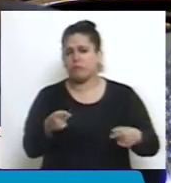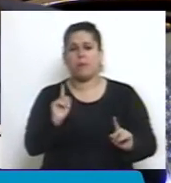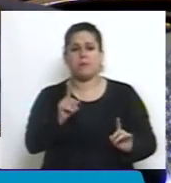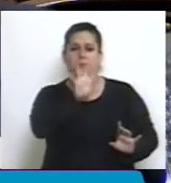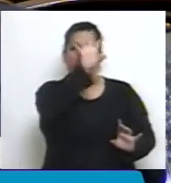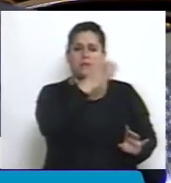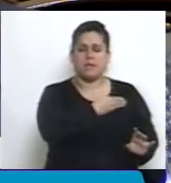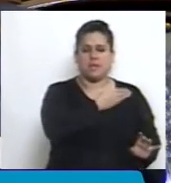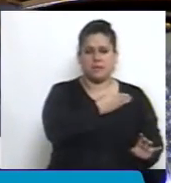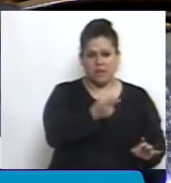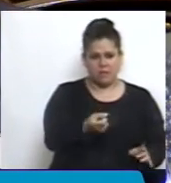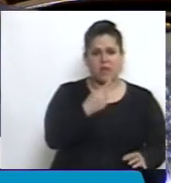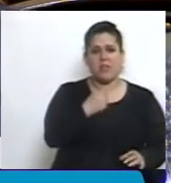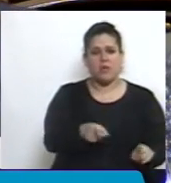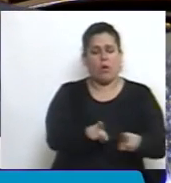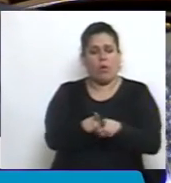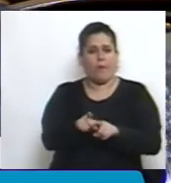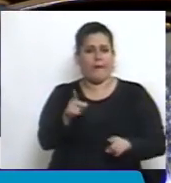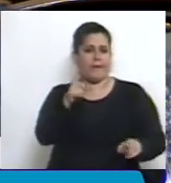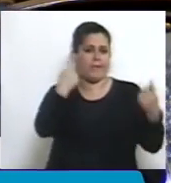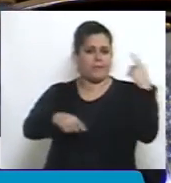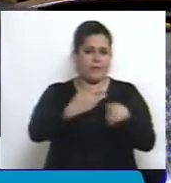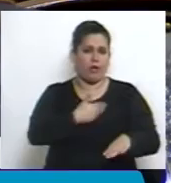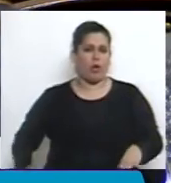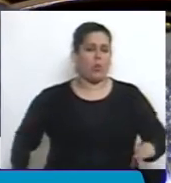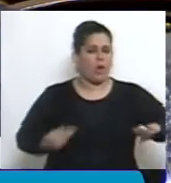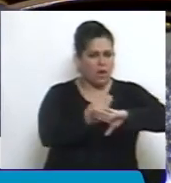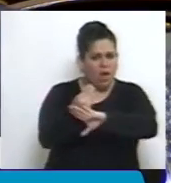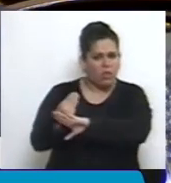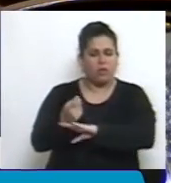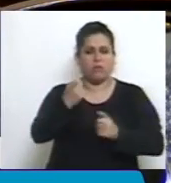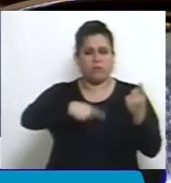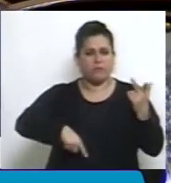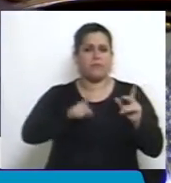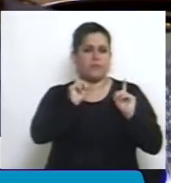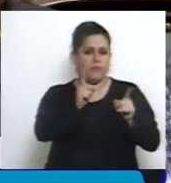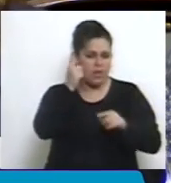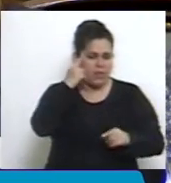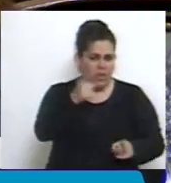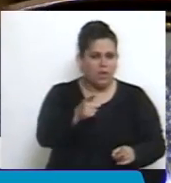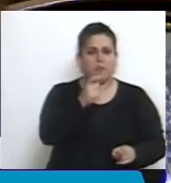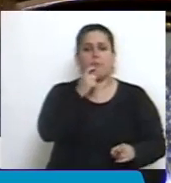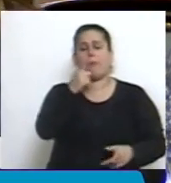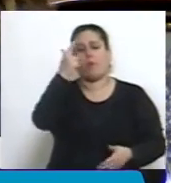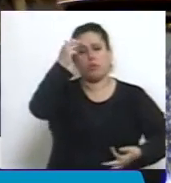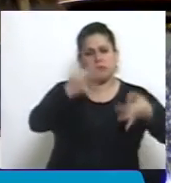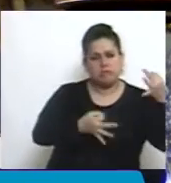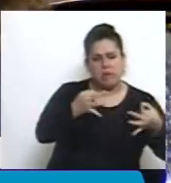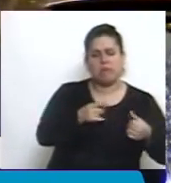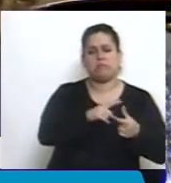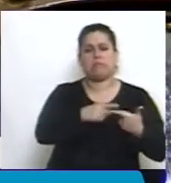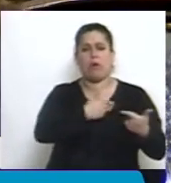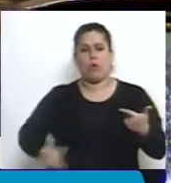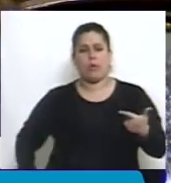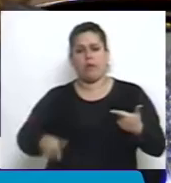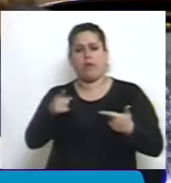Fe como provincia, a través de sus distintos gobiernos, han mantenido firmemente, gobiernos justicialistas y gobiernos